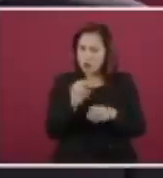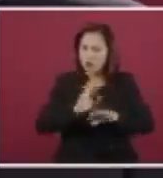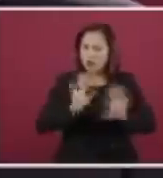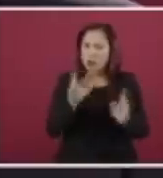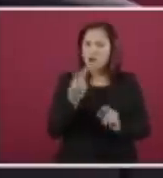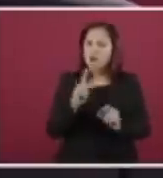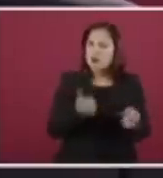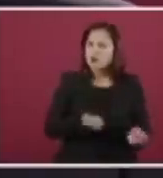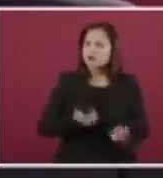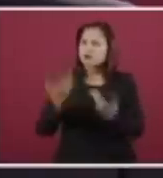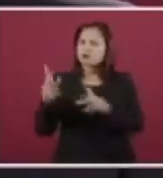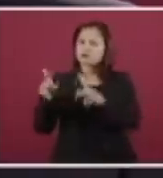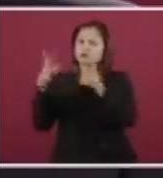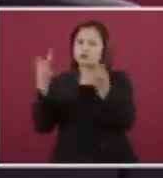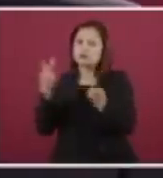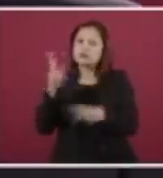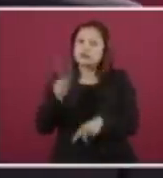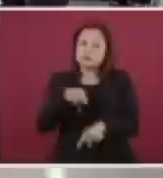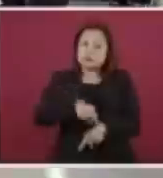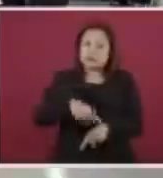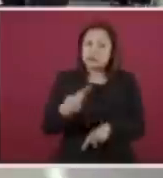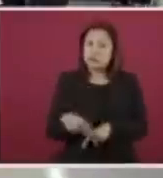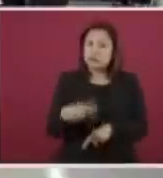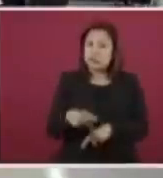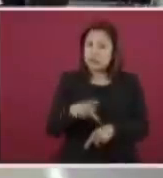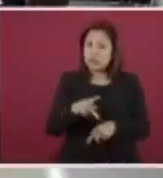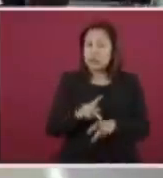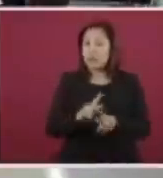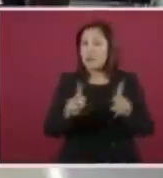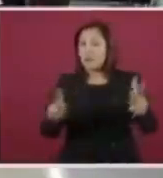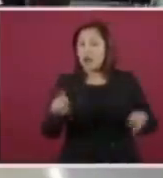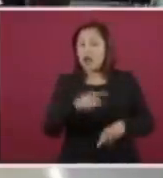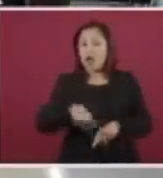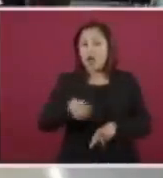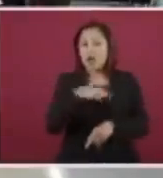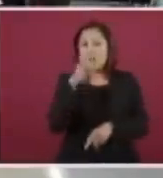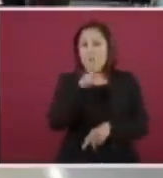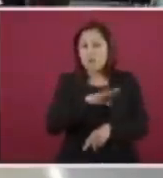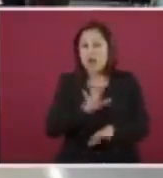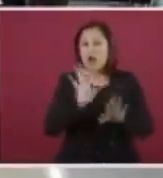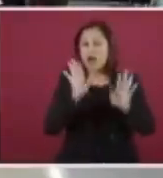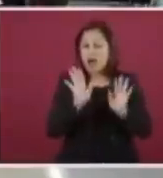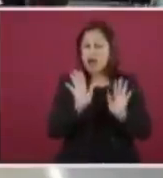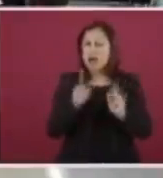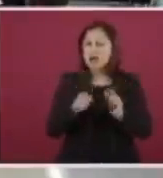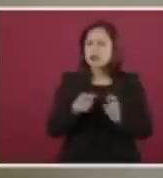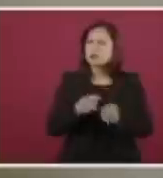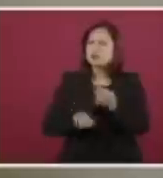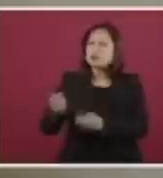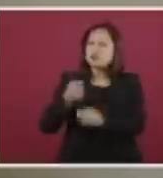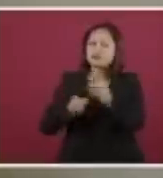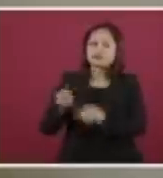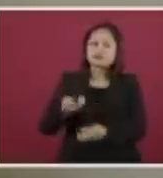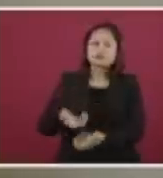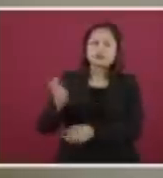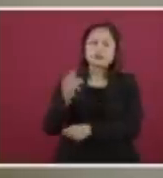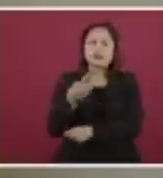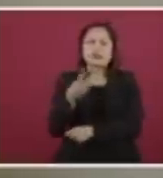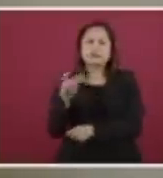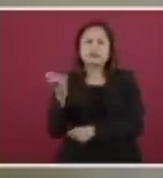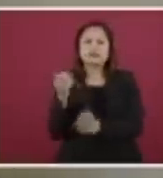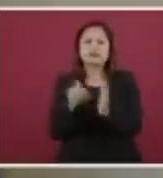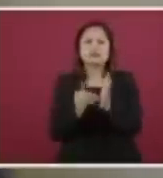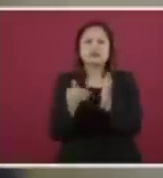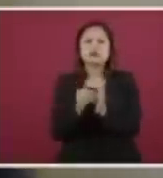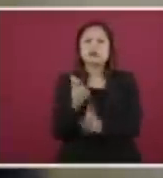normalmente un problema en nuestras playas, precisamente para que se comercialice. Es una pesquería que vale cerca de 300 millones de pesos. Los